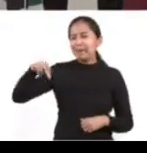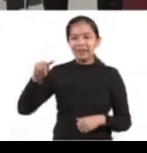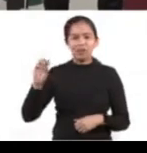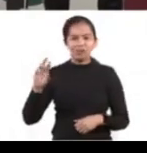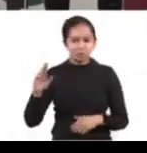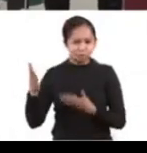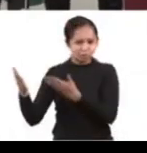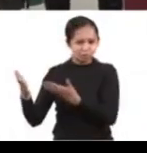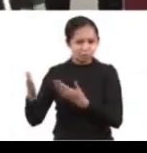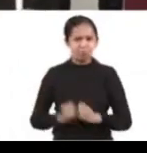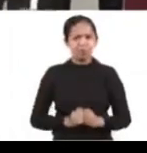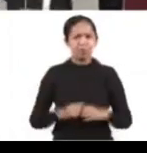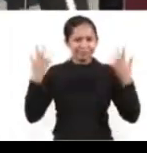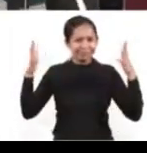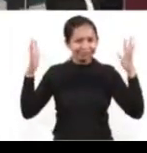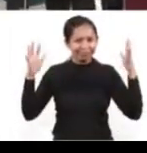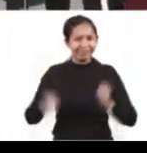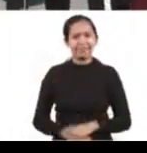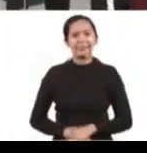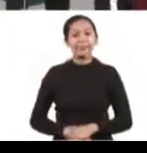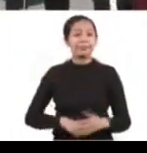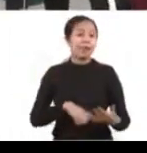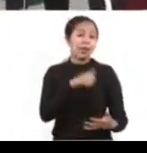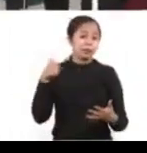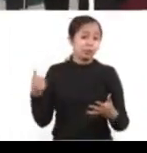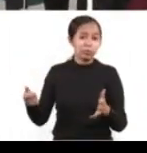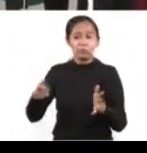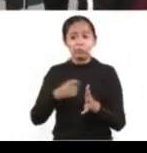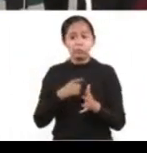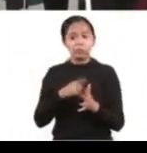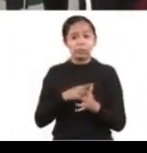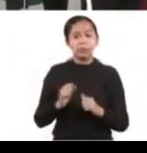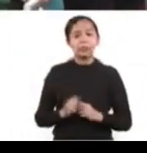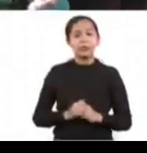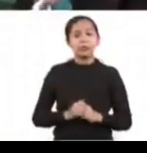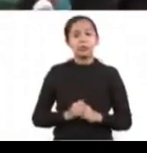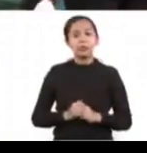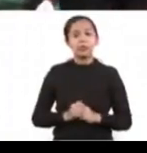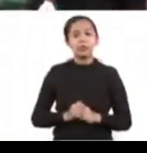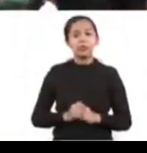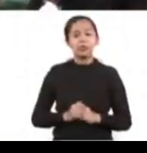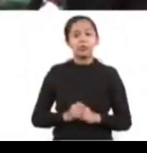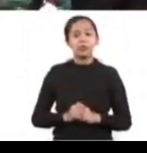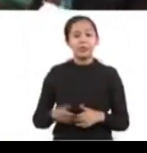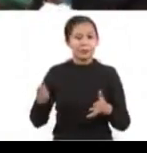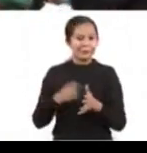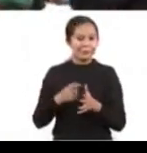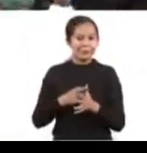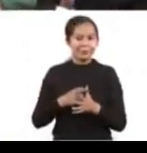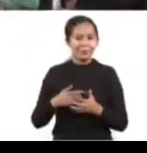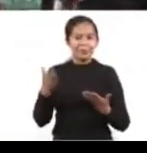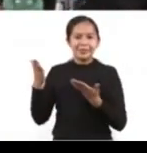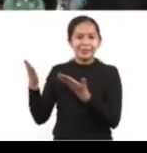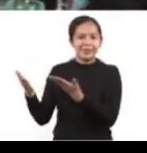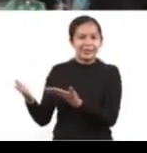Pintor. De la división más pesada es de la división de peso